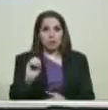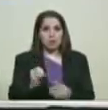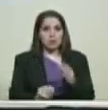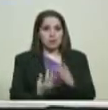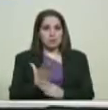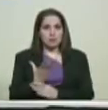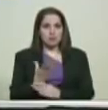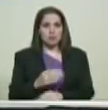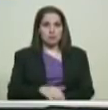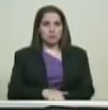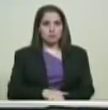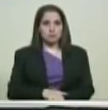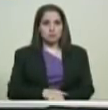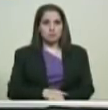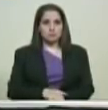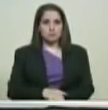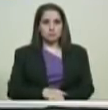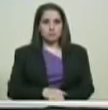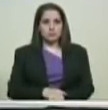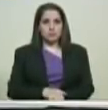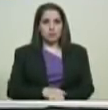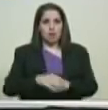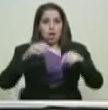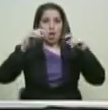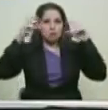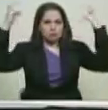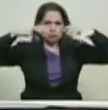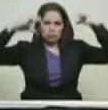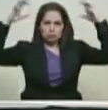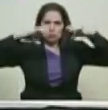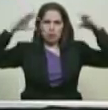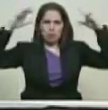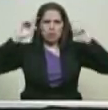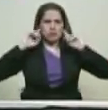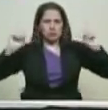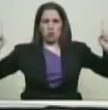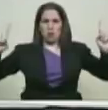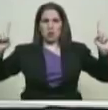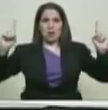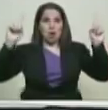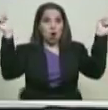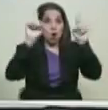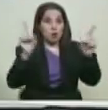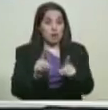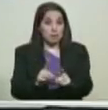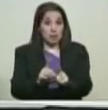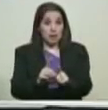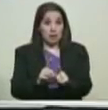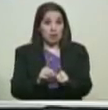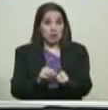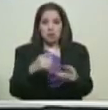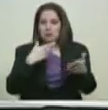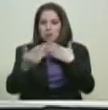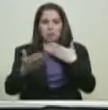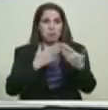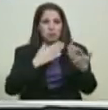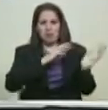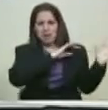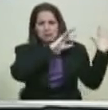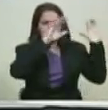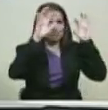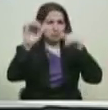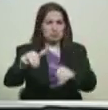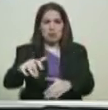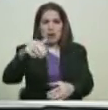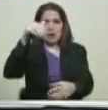mayo. Y llueva, truene o relampaguee, la gente va a salir a votar. Ustedes verán la avalancha de